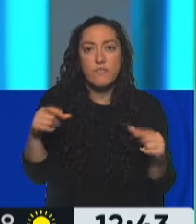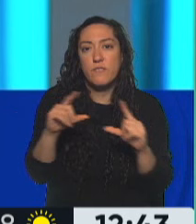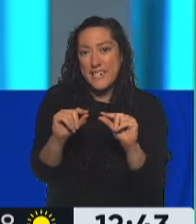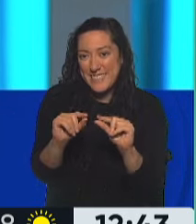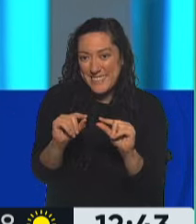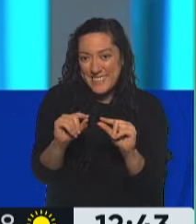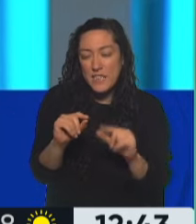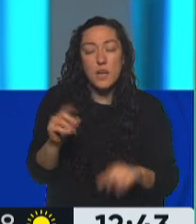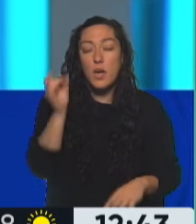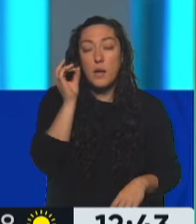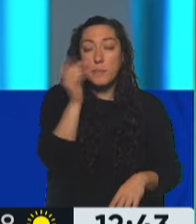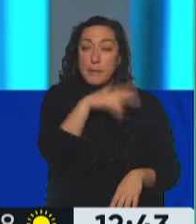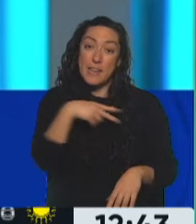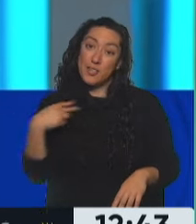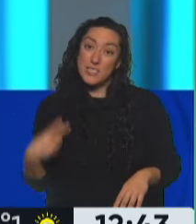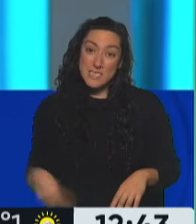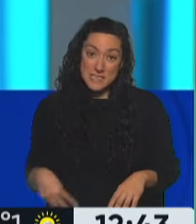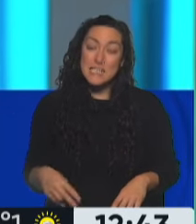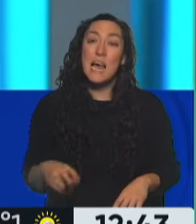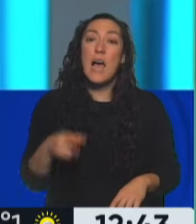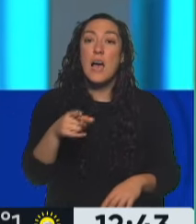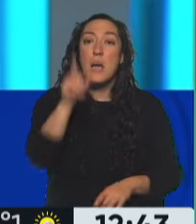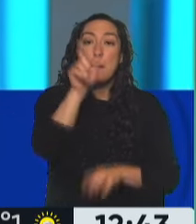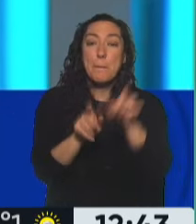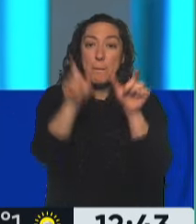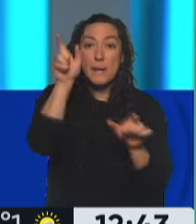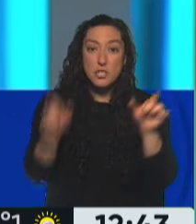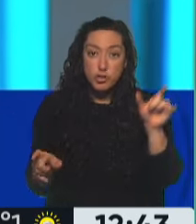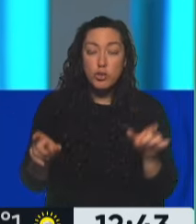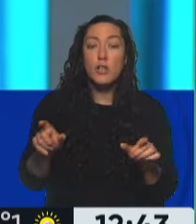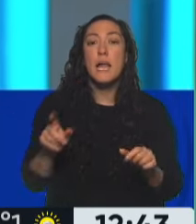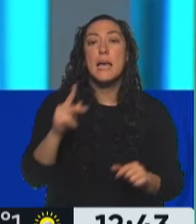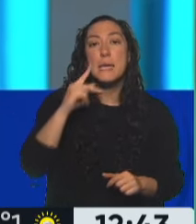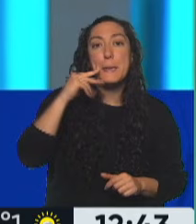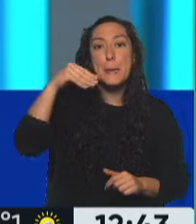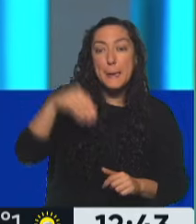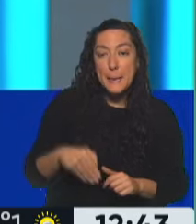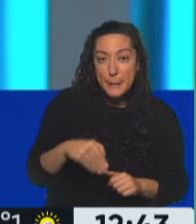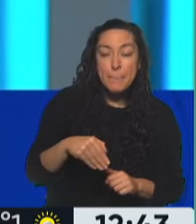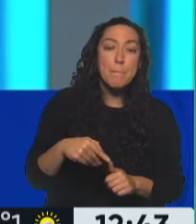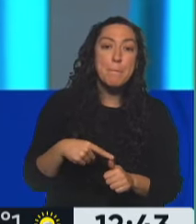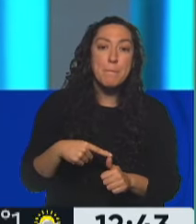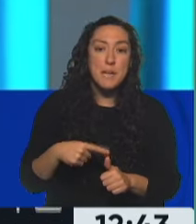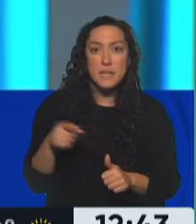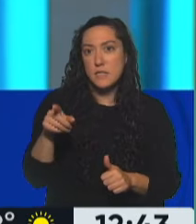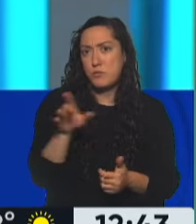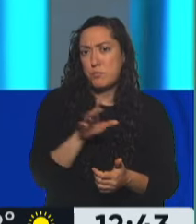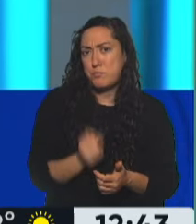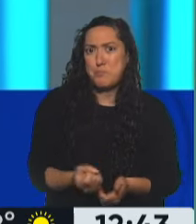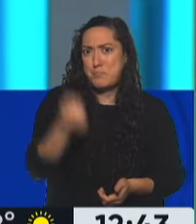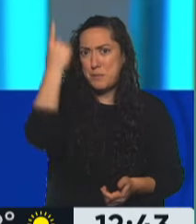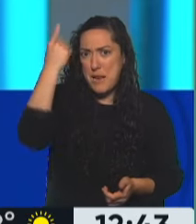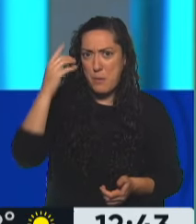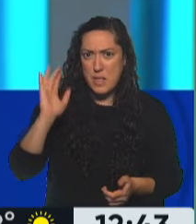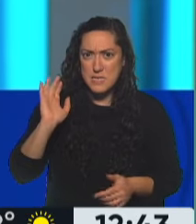en China, y van a estar presentes figuras como Kim Jong-un, que lo hablábamos un poco fuera del aire, creo que es una novedad, no recuerdo otro